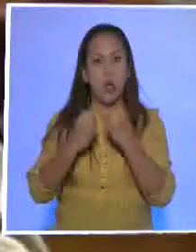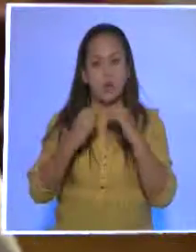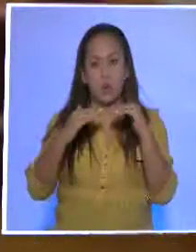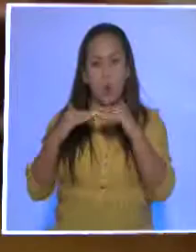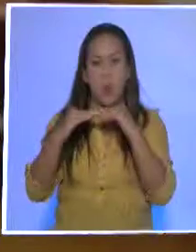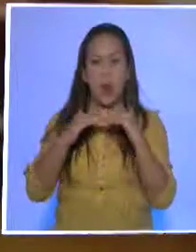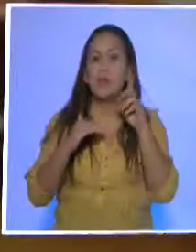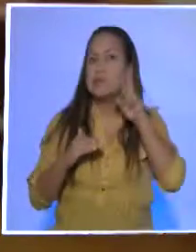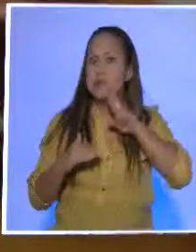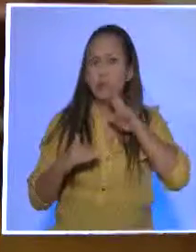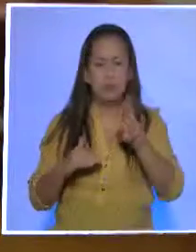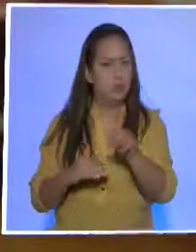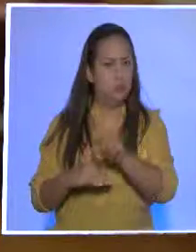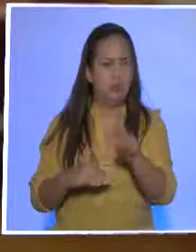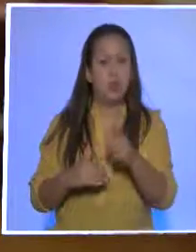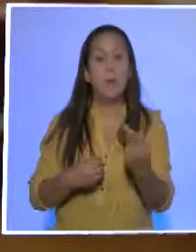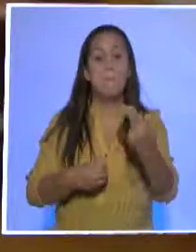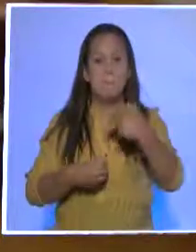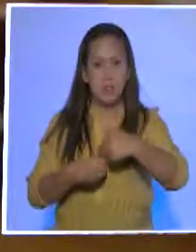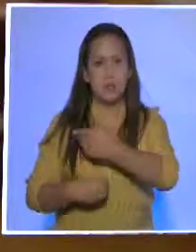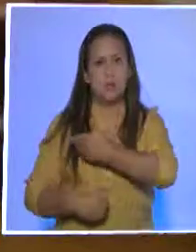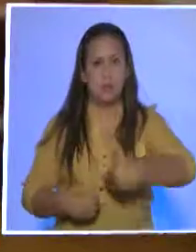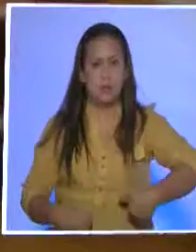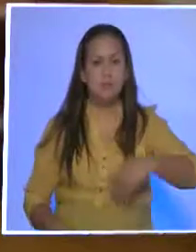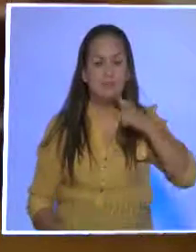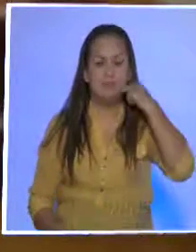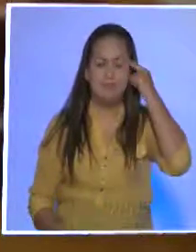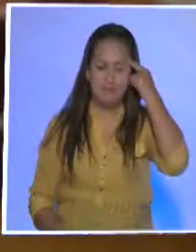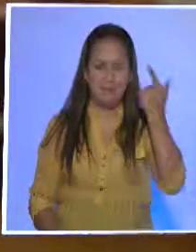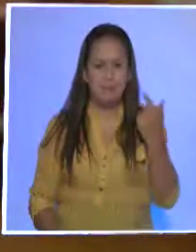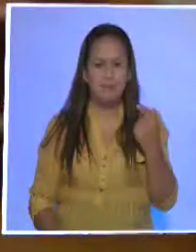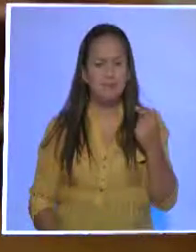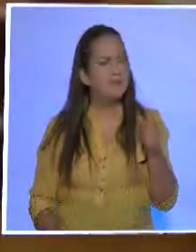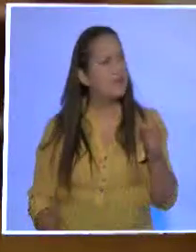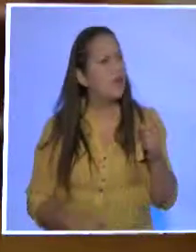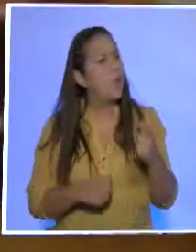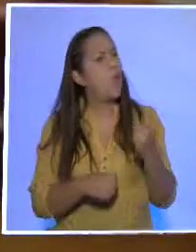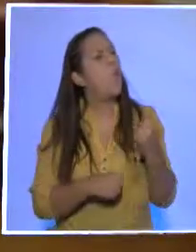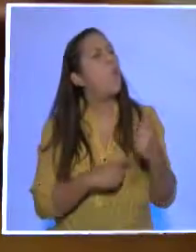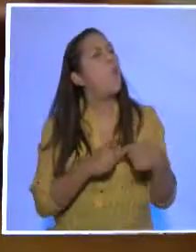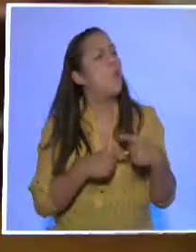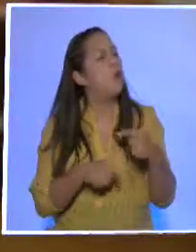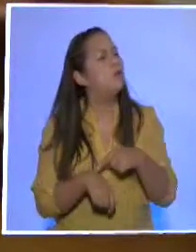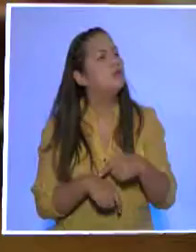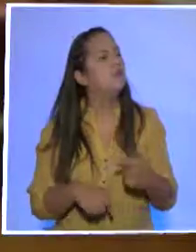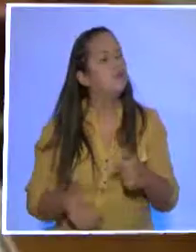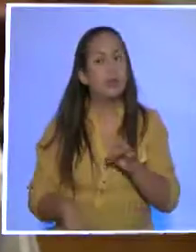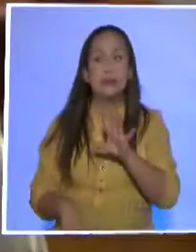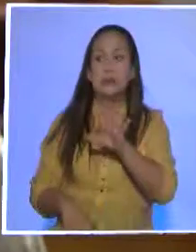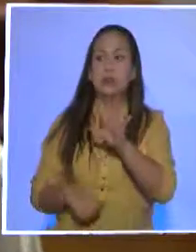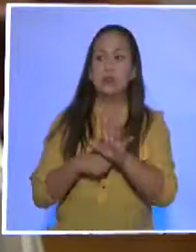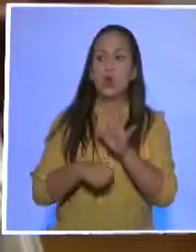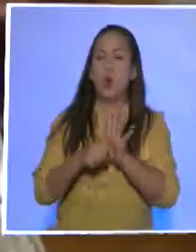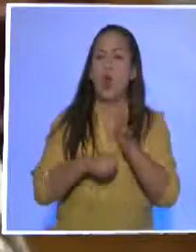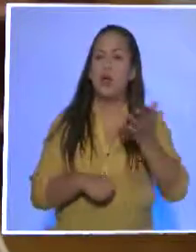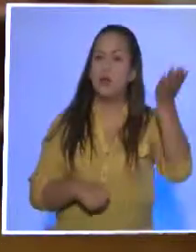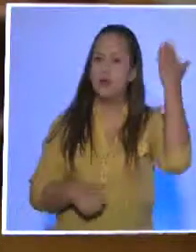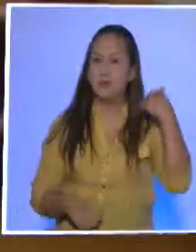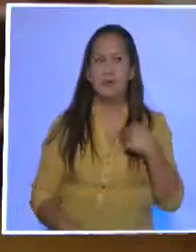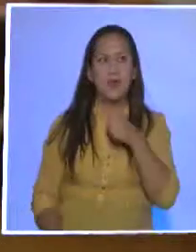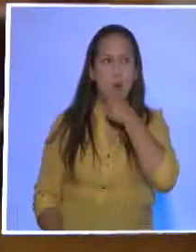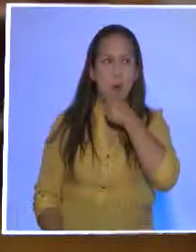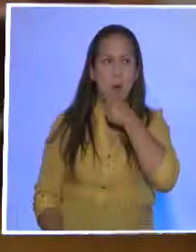participó el presidente correa hace cuánto fue es bueno eso hace cinco años exactamente a mí se me veía joven